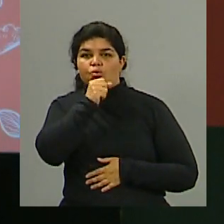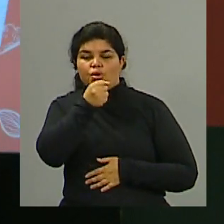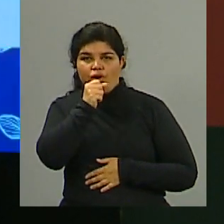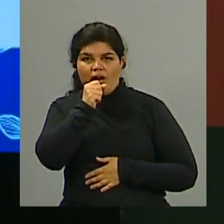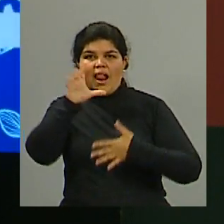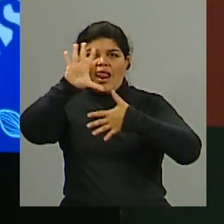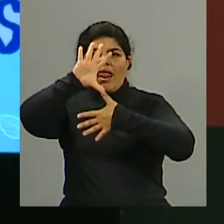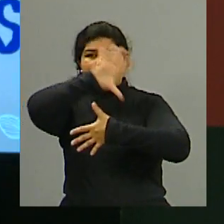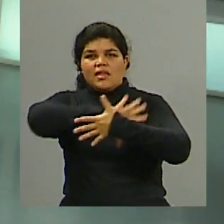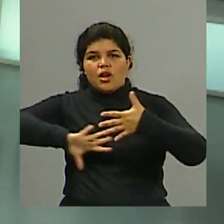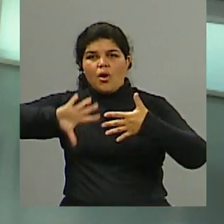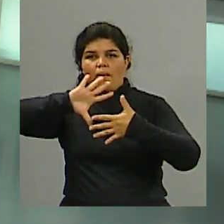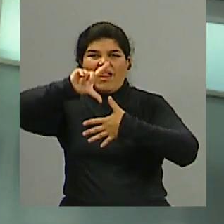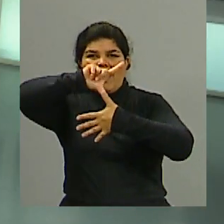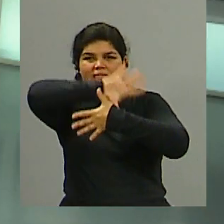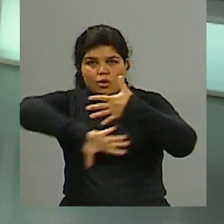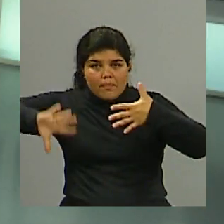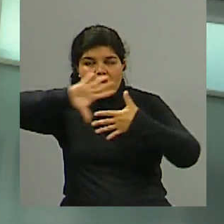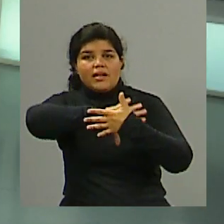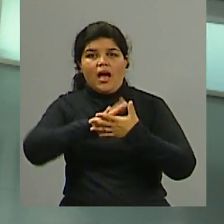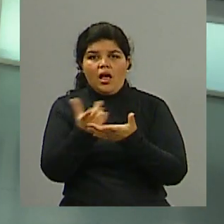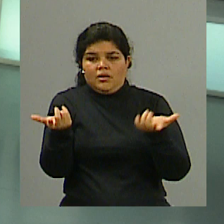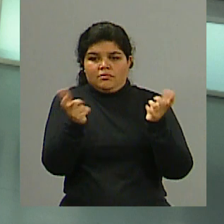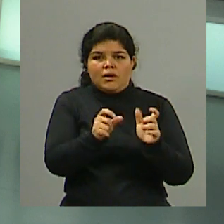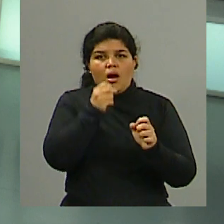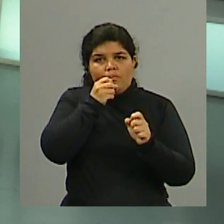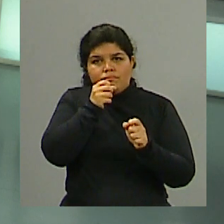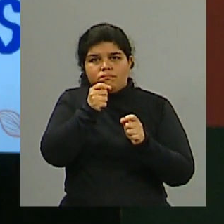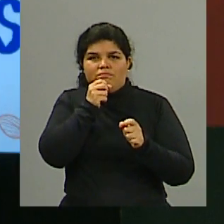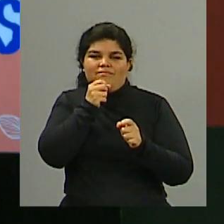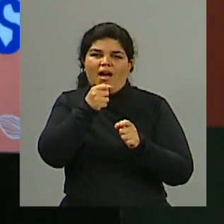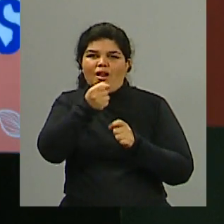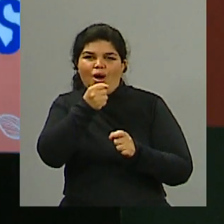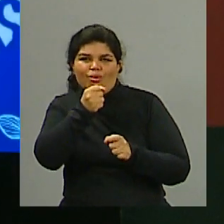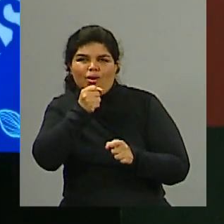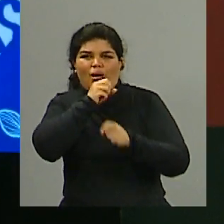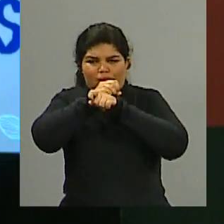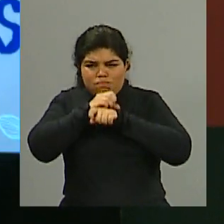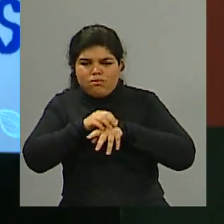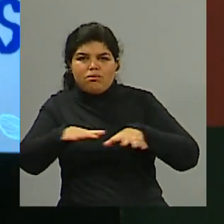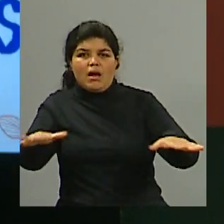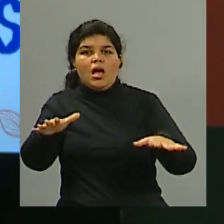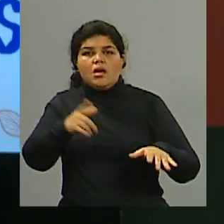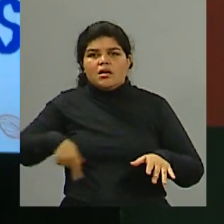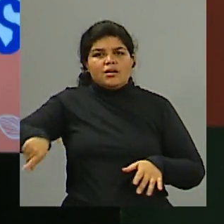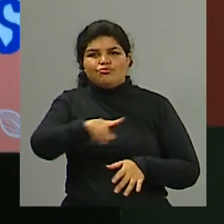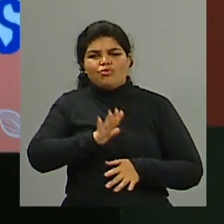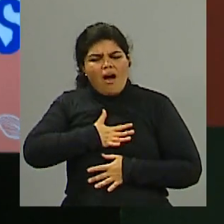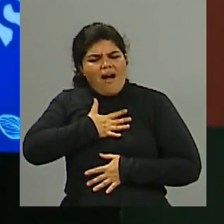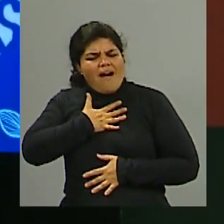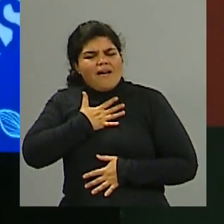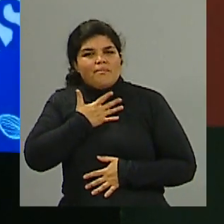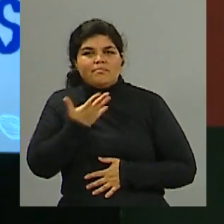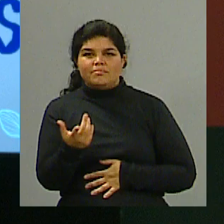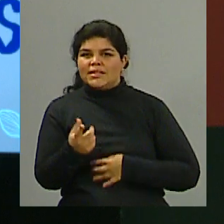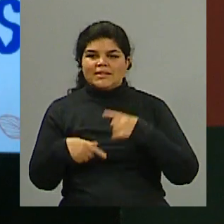todas las radios y ese aviso se replicó en la mayoría. La verdad que todos los que trabajan en la radio tienen como esa pasión especial de